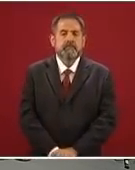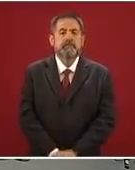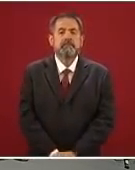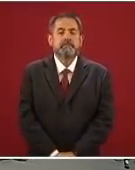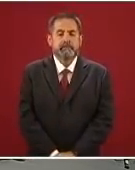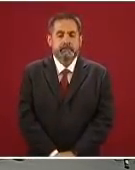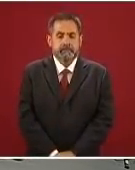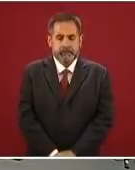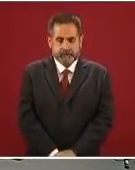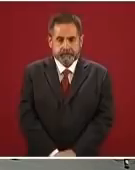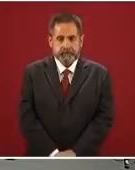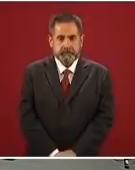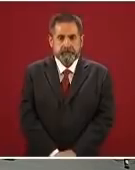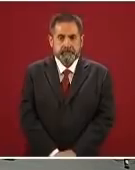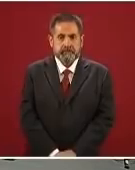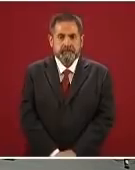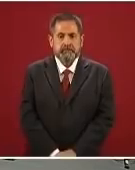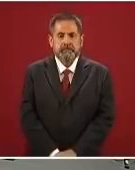Muchas gracias.